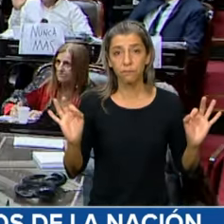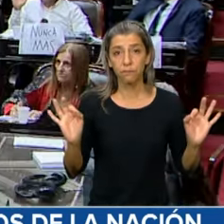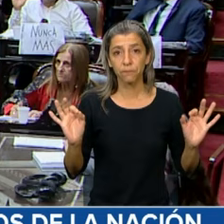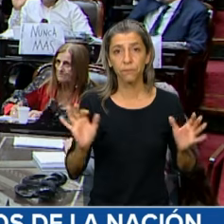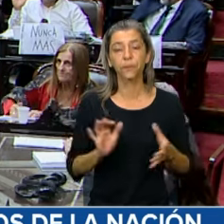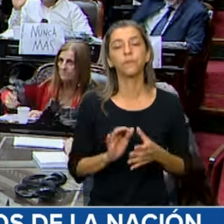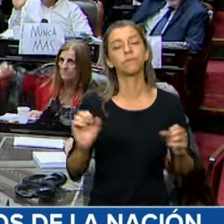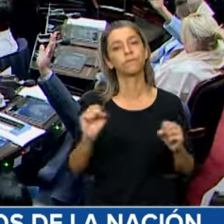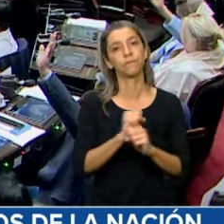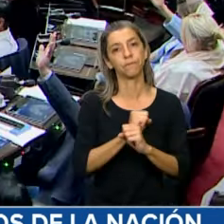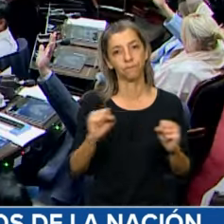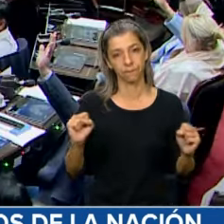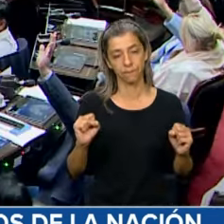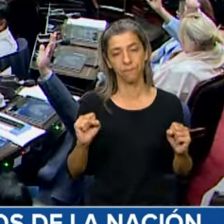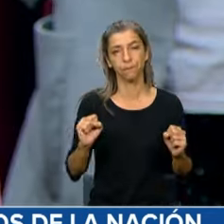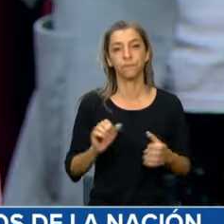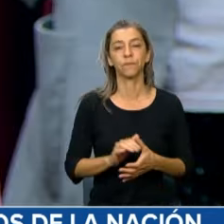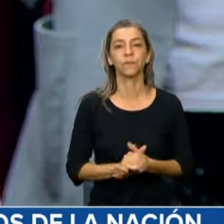alzada resulta